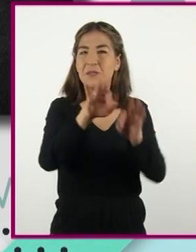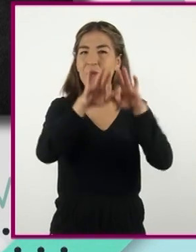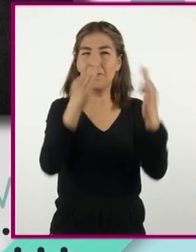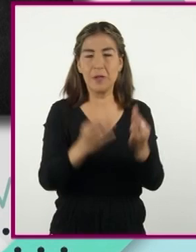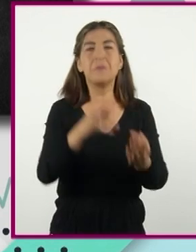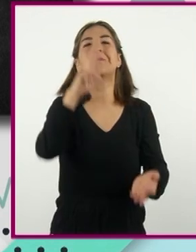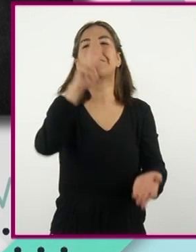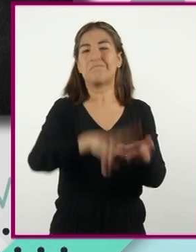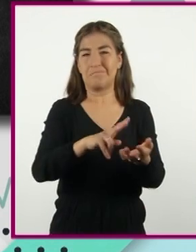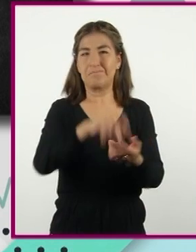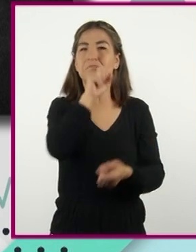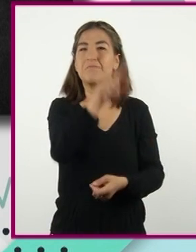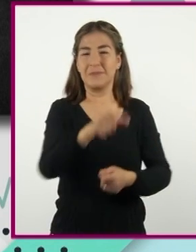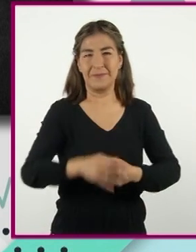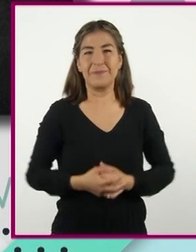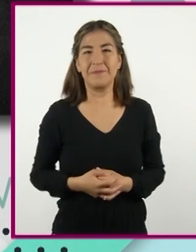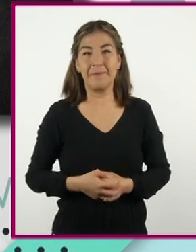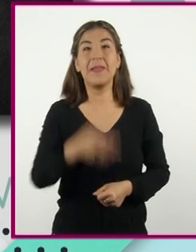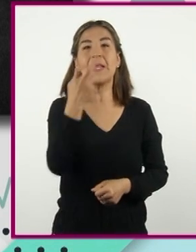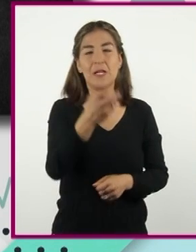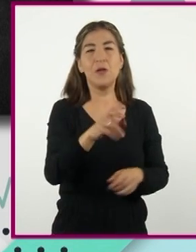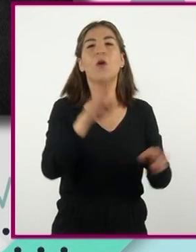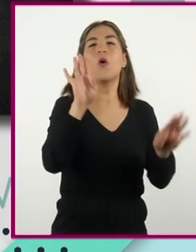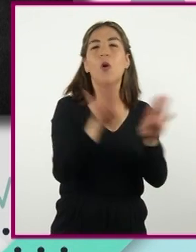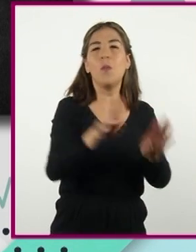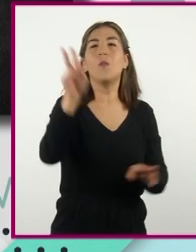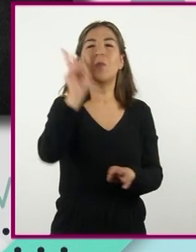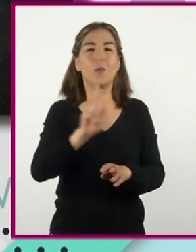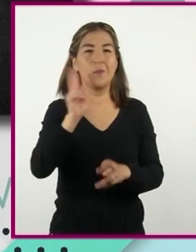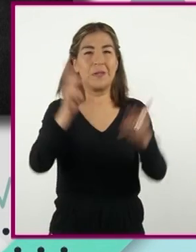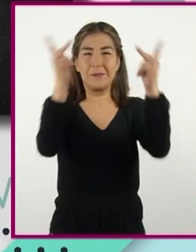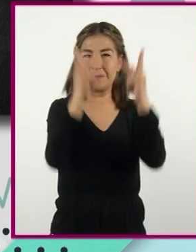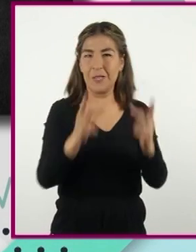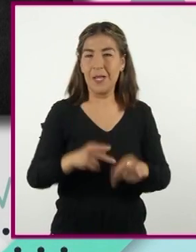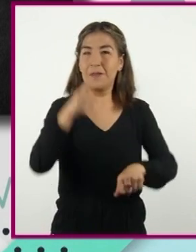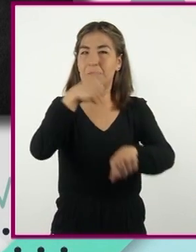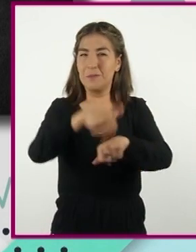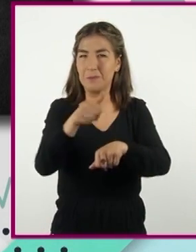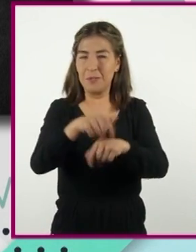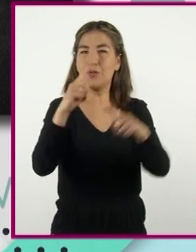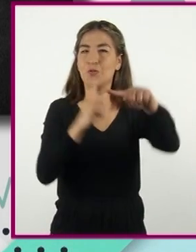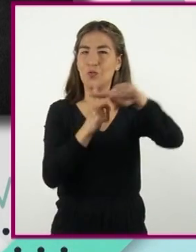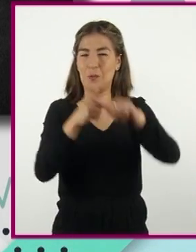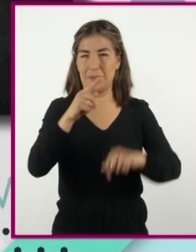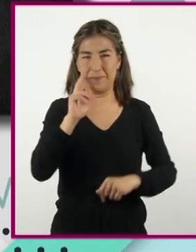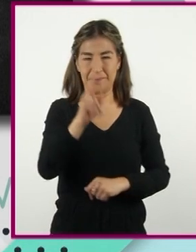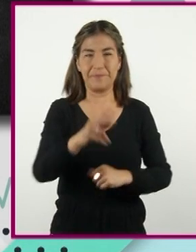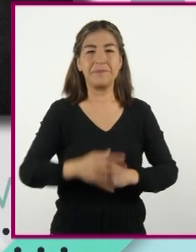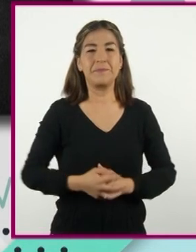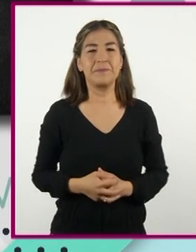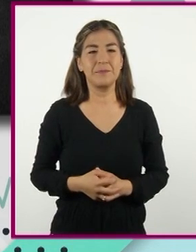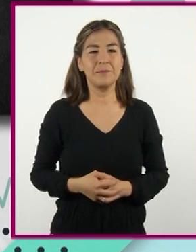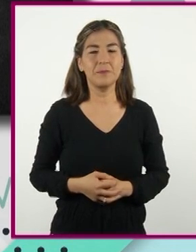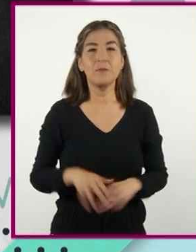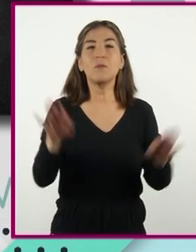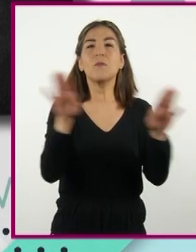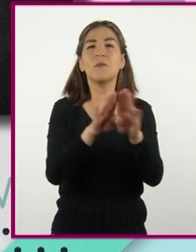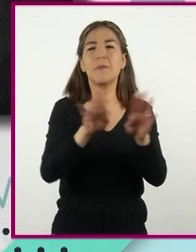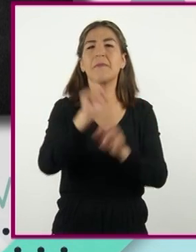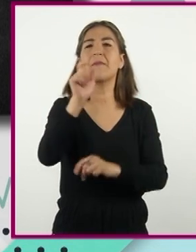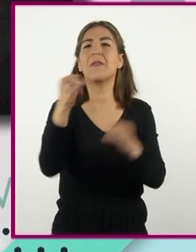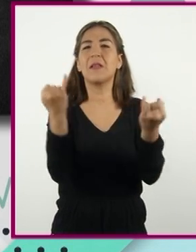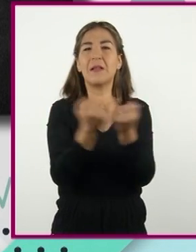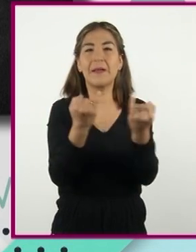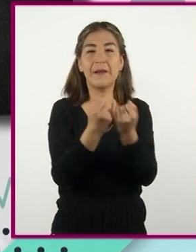son equivalentes. Así que vamos a comprobarlo algebraicamente. Para ello, igualamos las expresiones